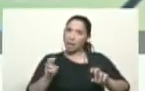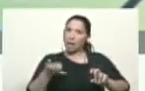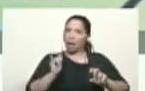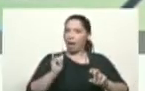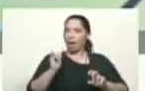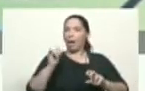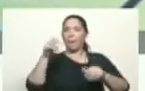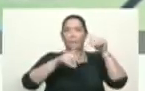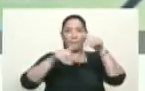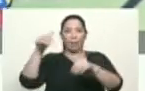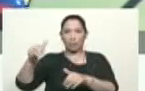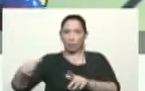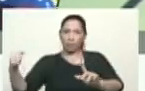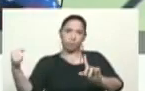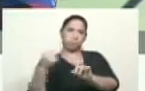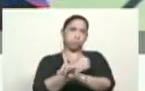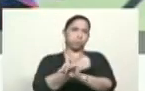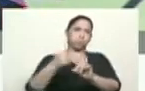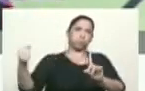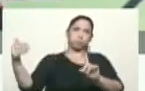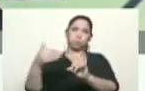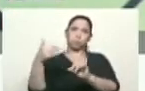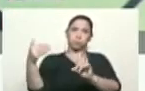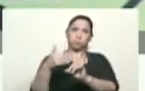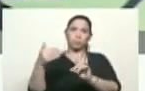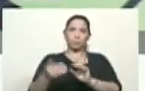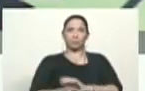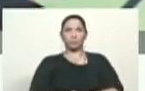tan boicoteadas,